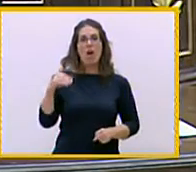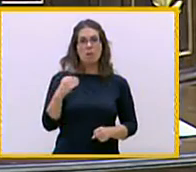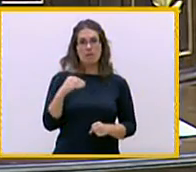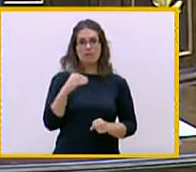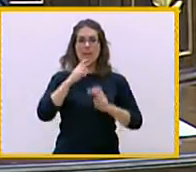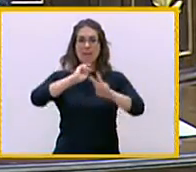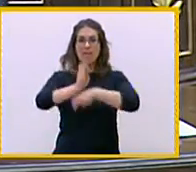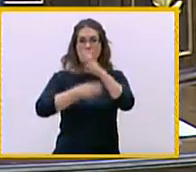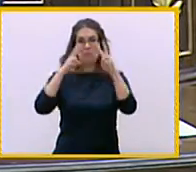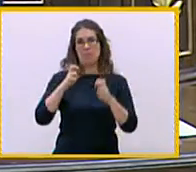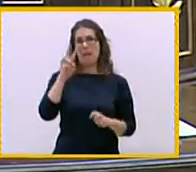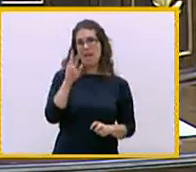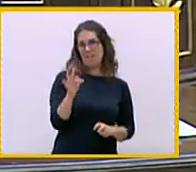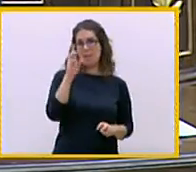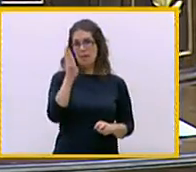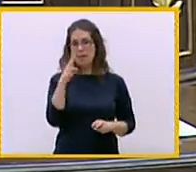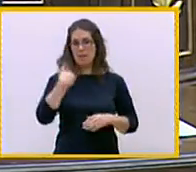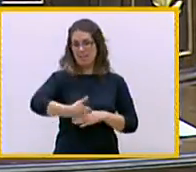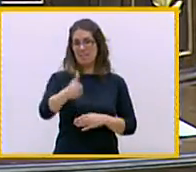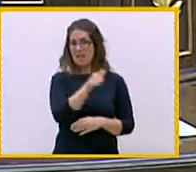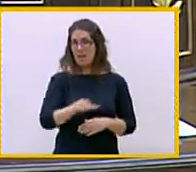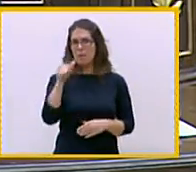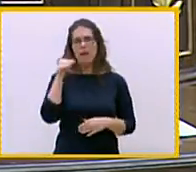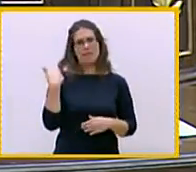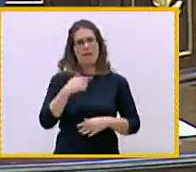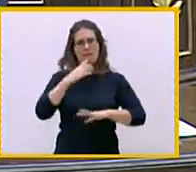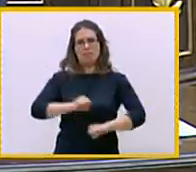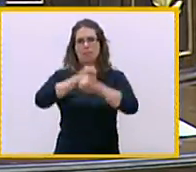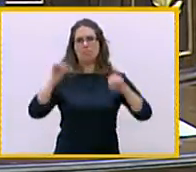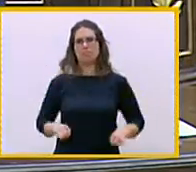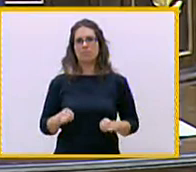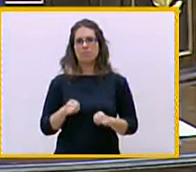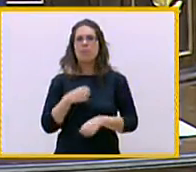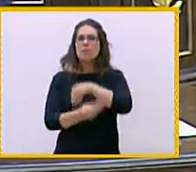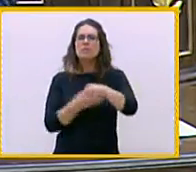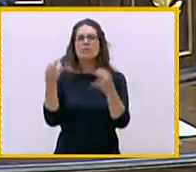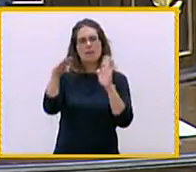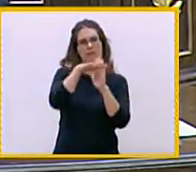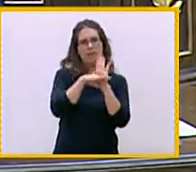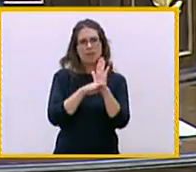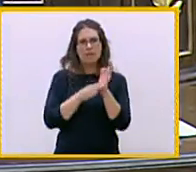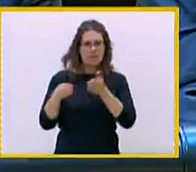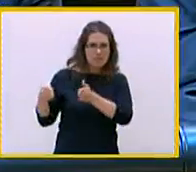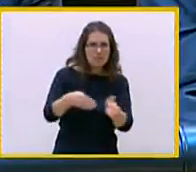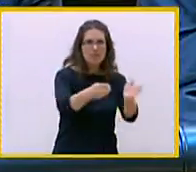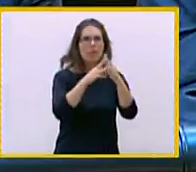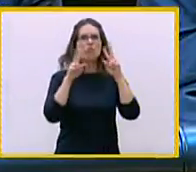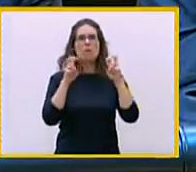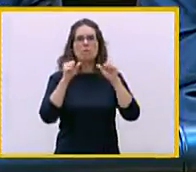completará en las próximas semanas, regulando nuevas vías para una orientación más temprana hacia la formación